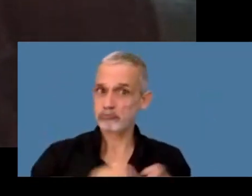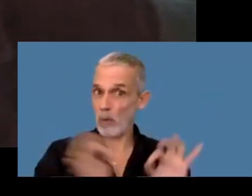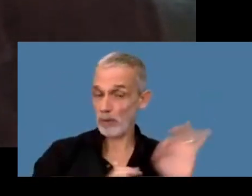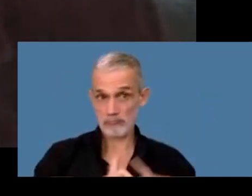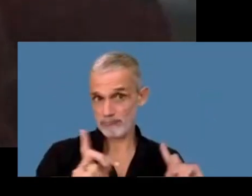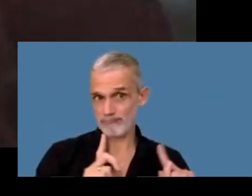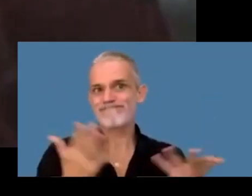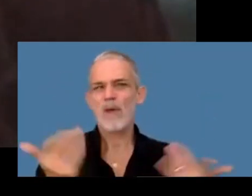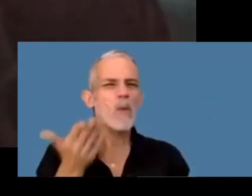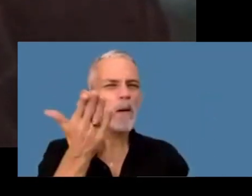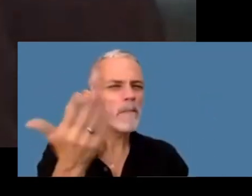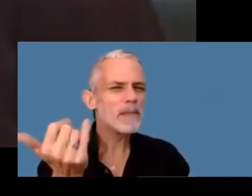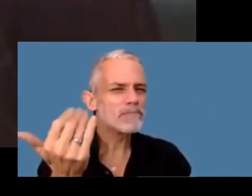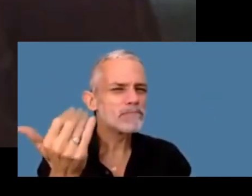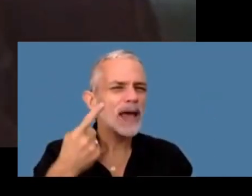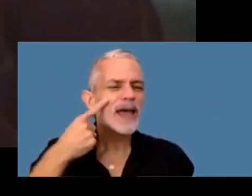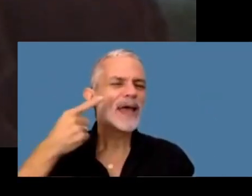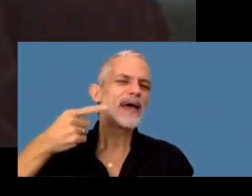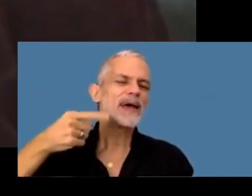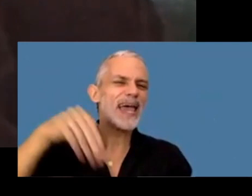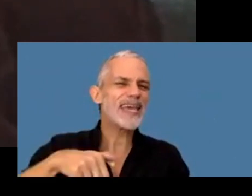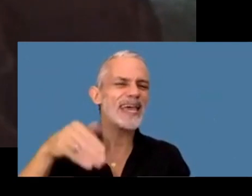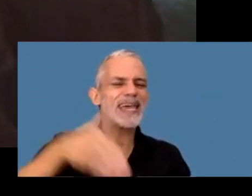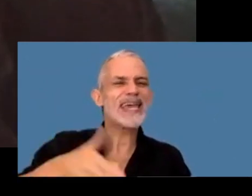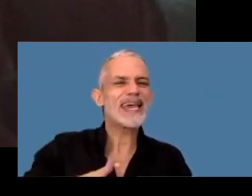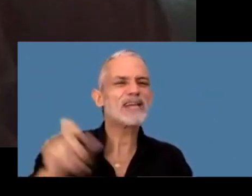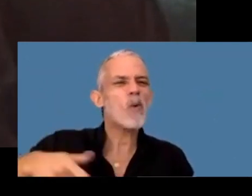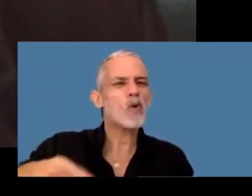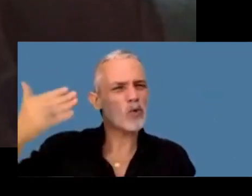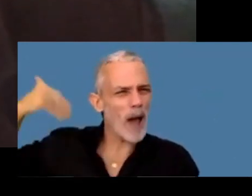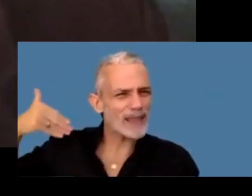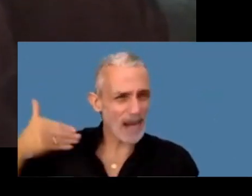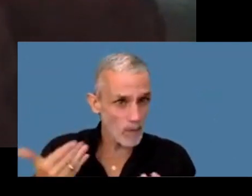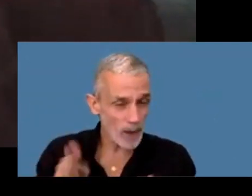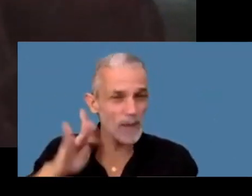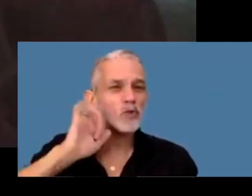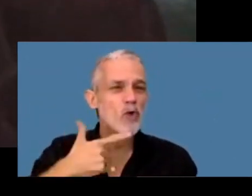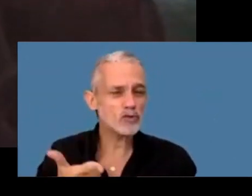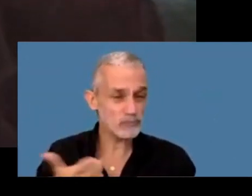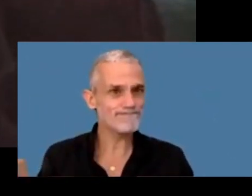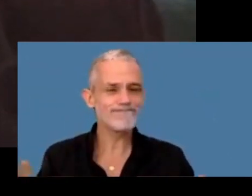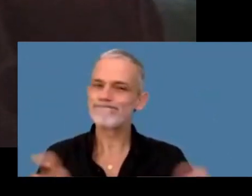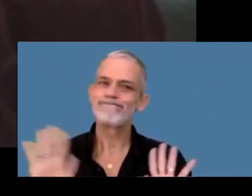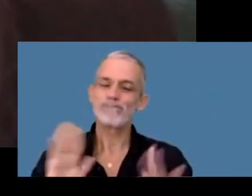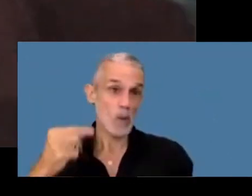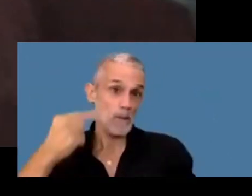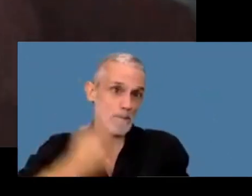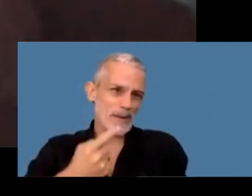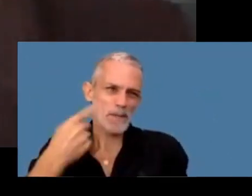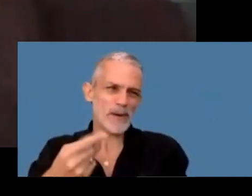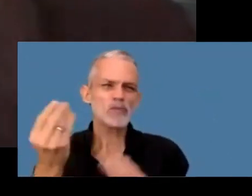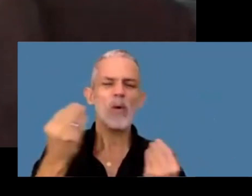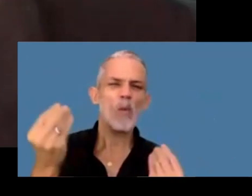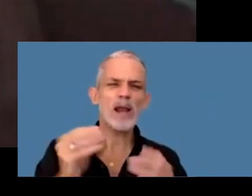me registran un copy. Me dan el informe de un arquitecto y supongamos que tiene la firma certificada por el colegio que lo agrupa. Y el arquitecto